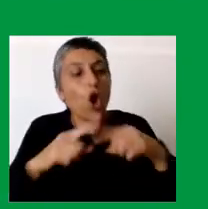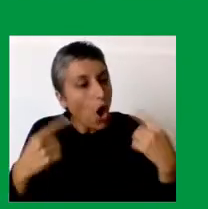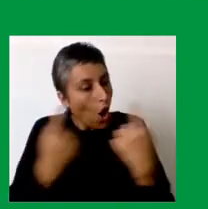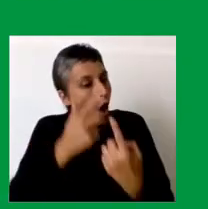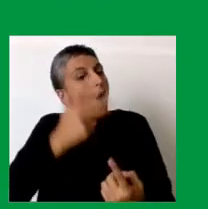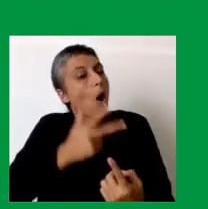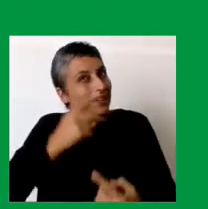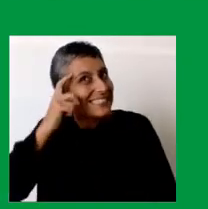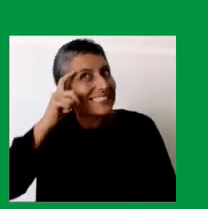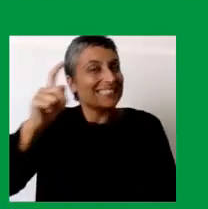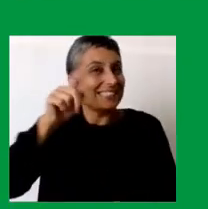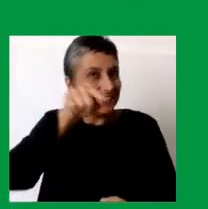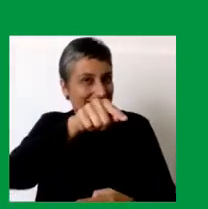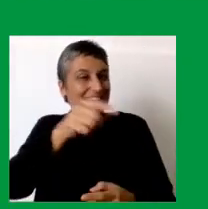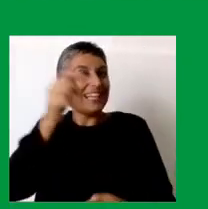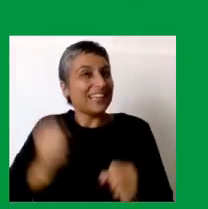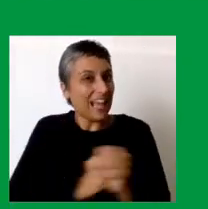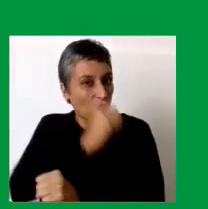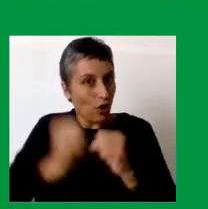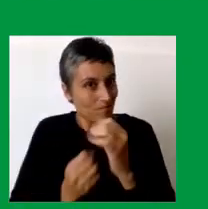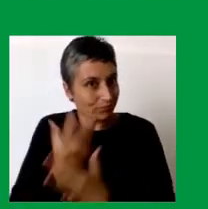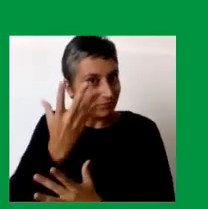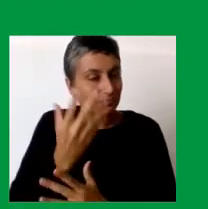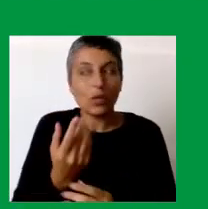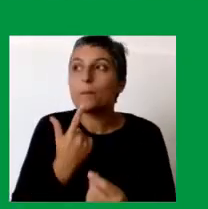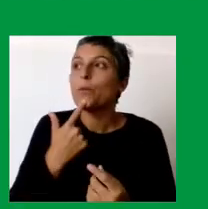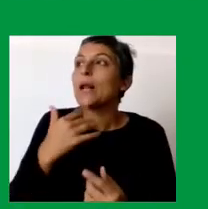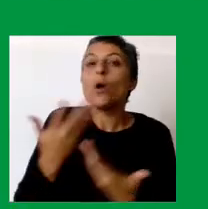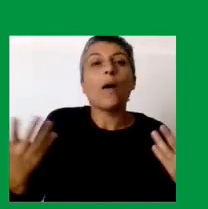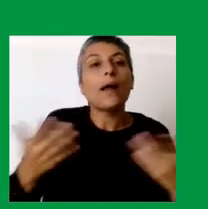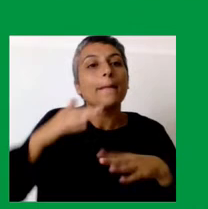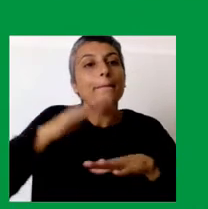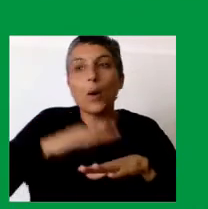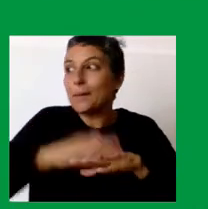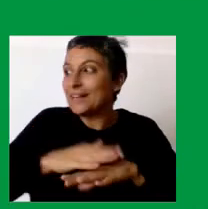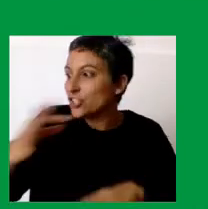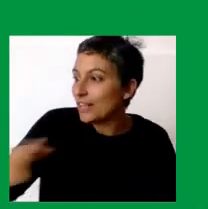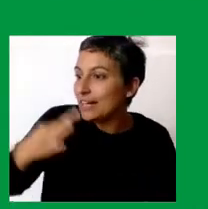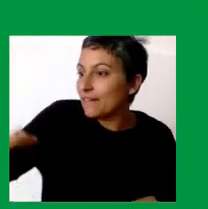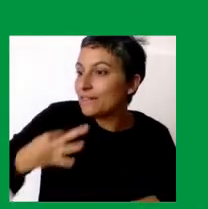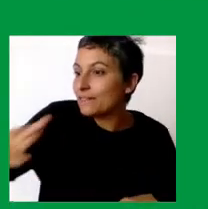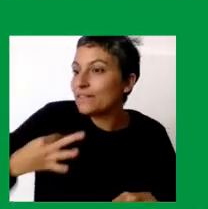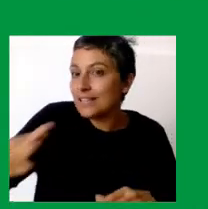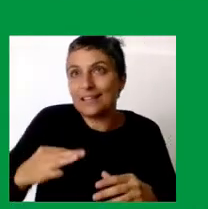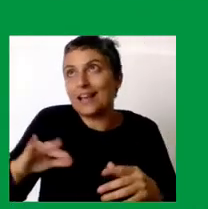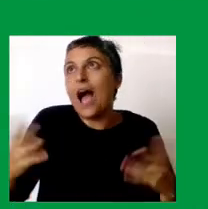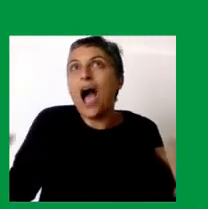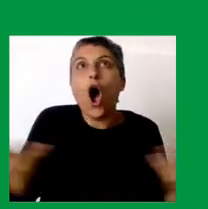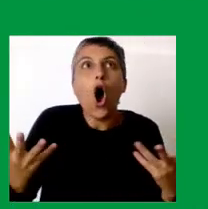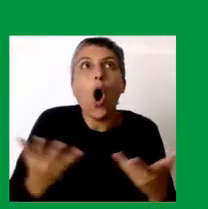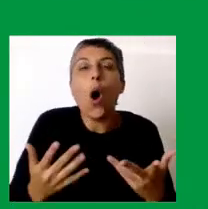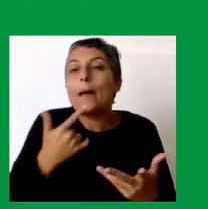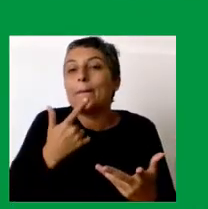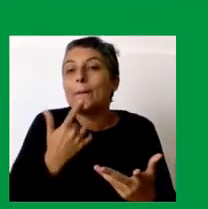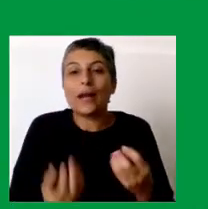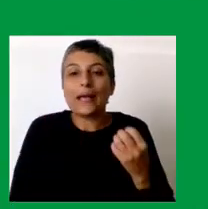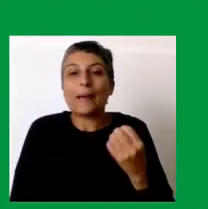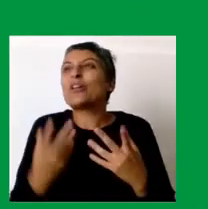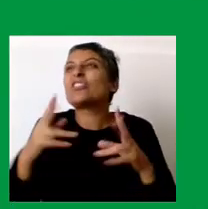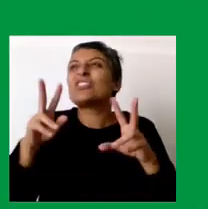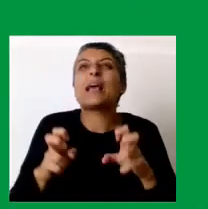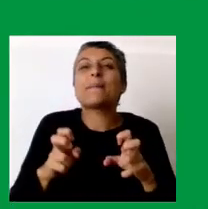Por ejemplo... Ahora, hoy, en este momento de nuestras vidas que está en boga, ¿no? La irrupción de las